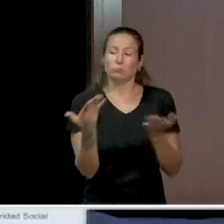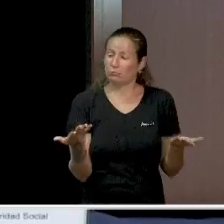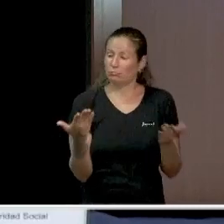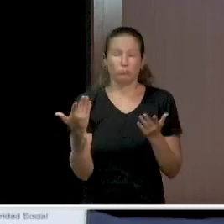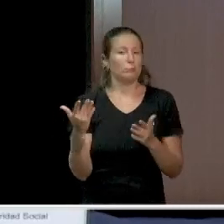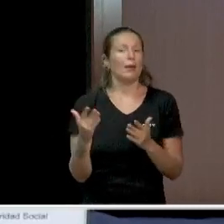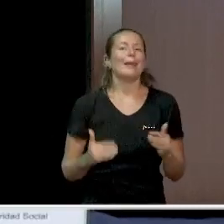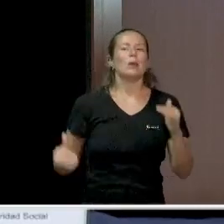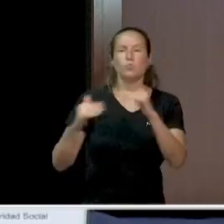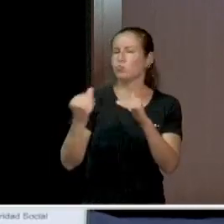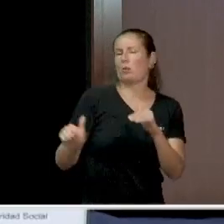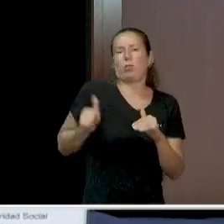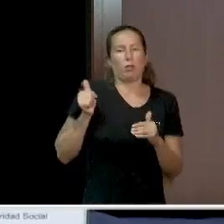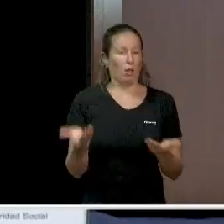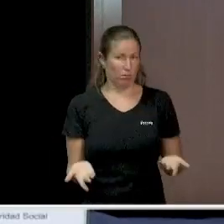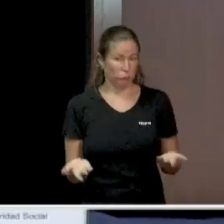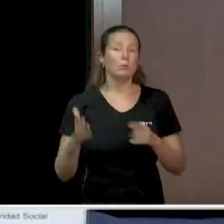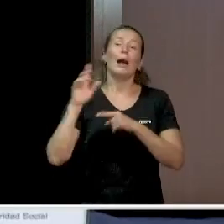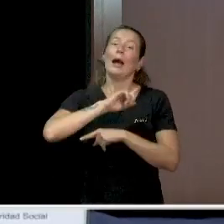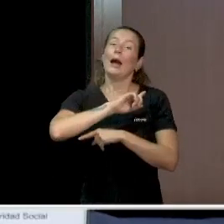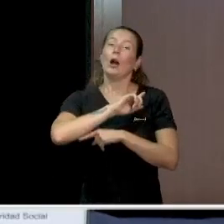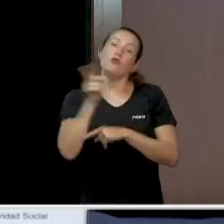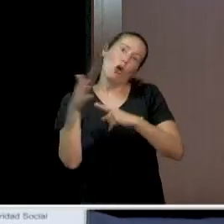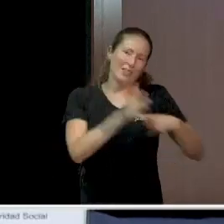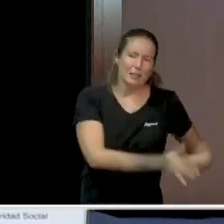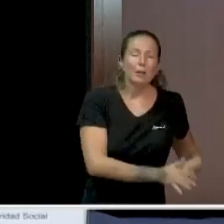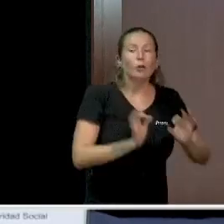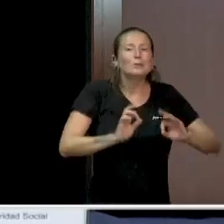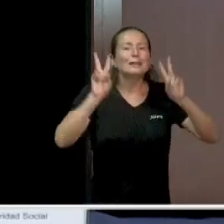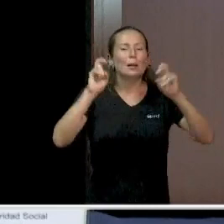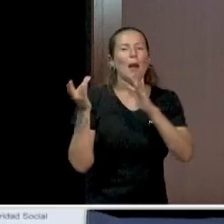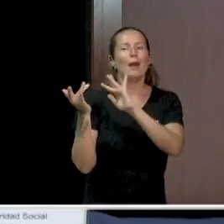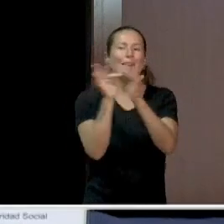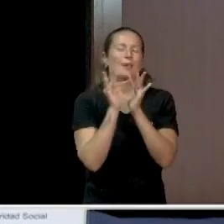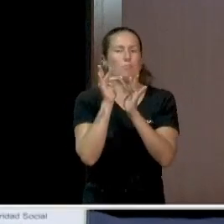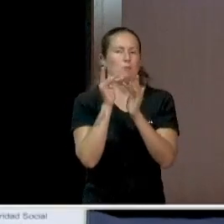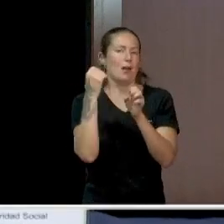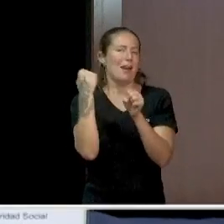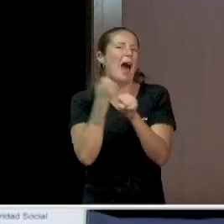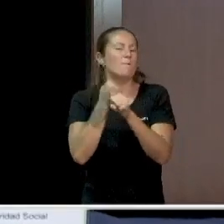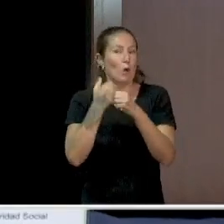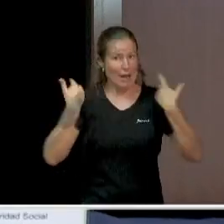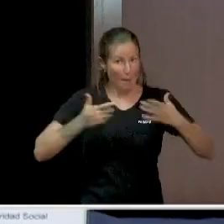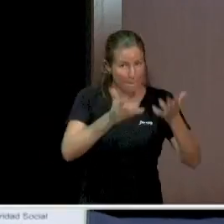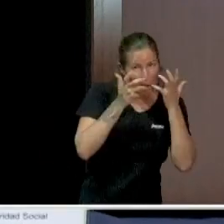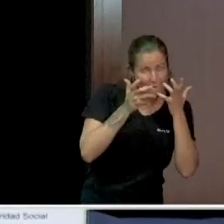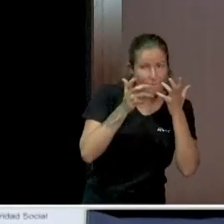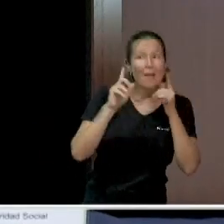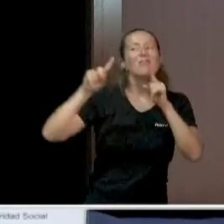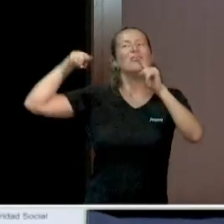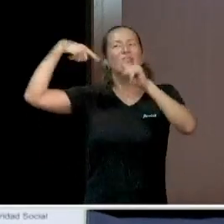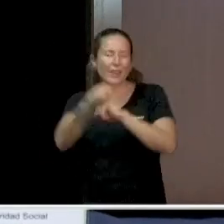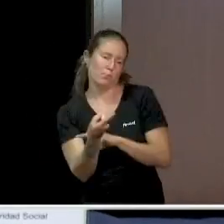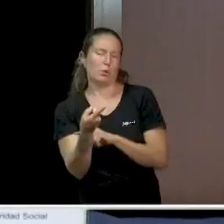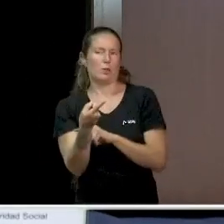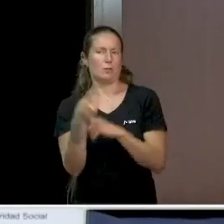de oportunidades y no discriminación en la relación laboral ya establecida, es decir, estando incorporada